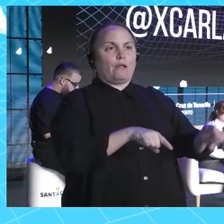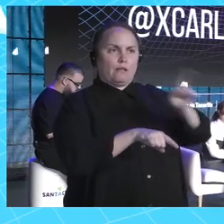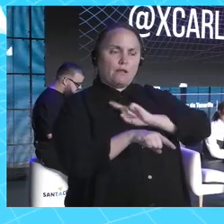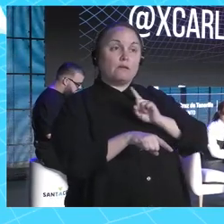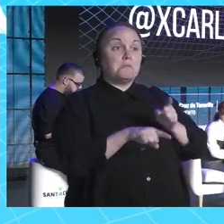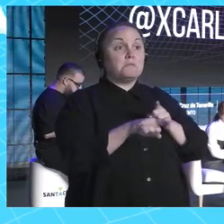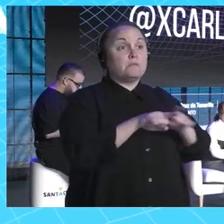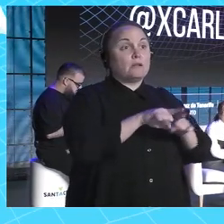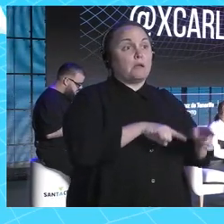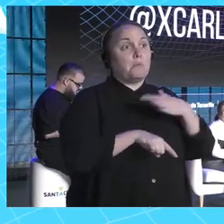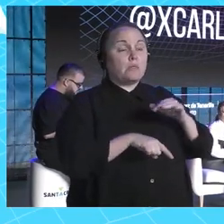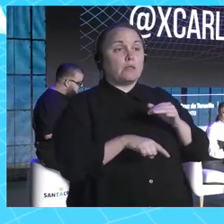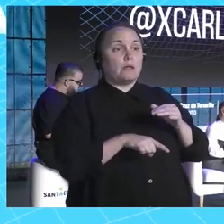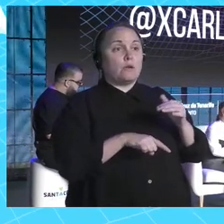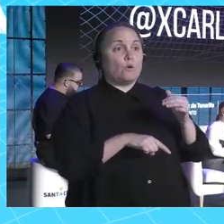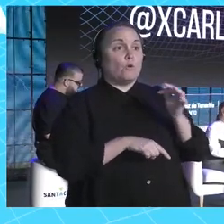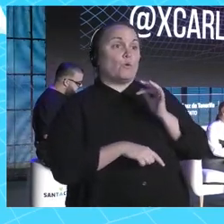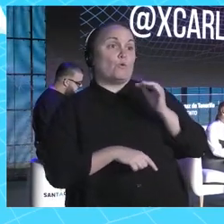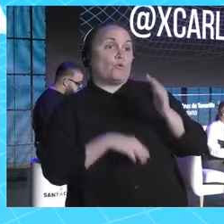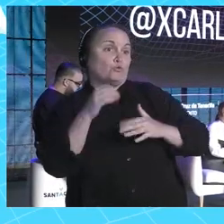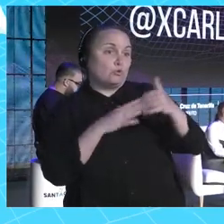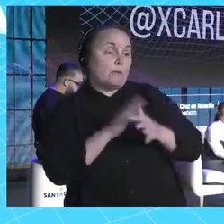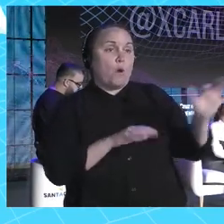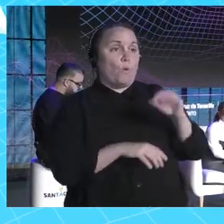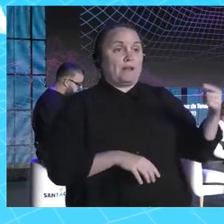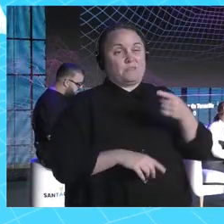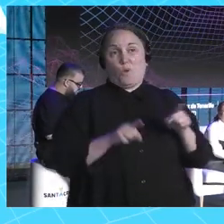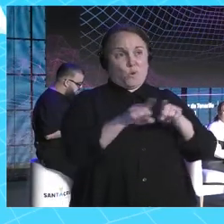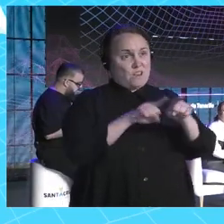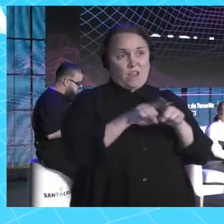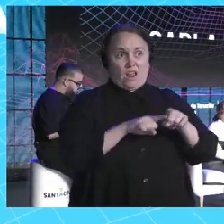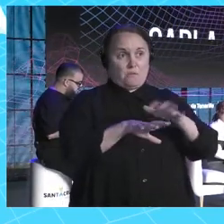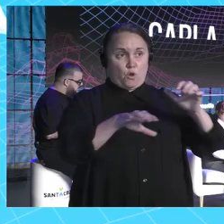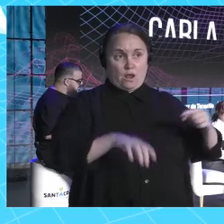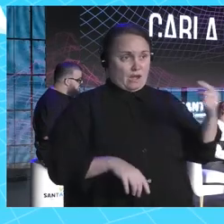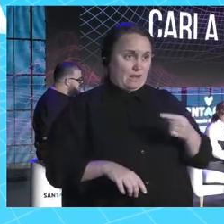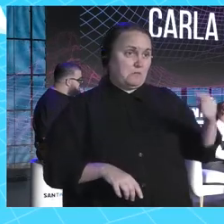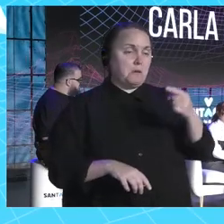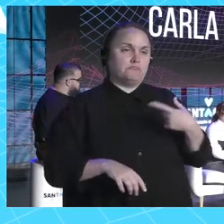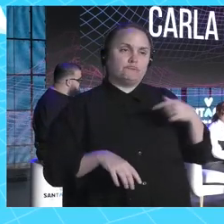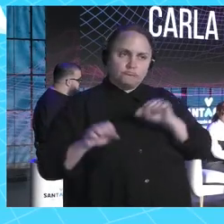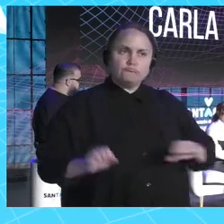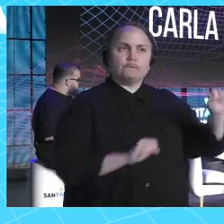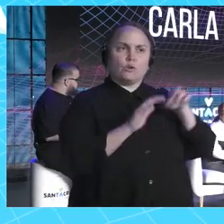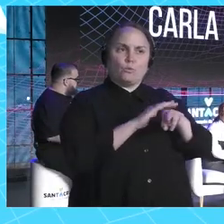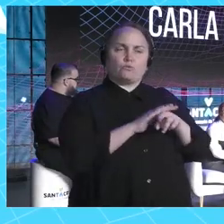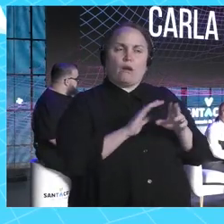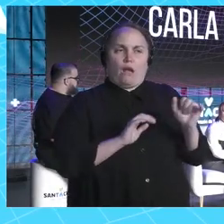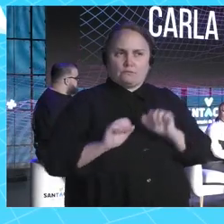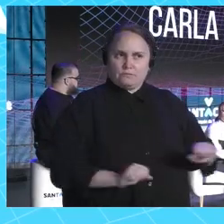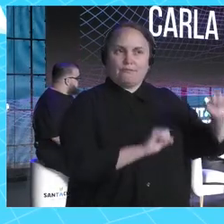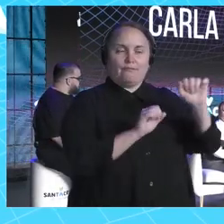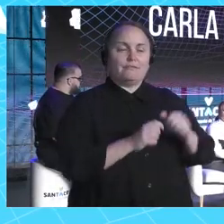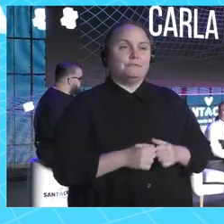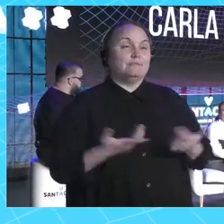constructiva como como negativa Aunque bueno la crítica en Sí suele ser bastante negativa y a mí es